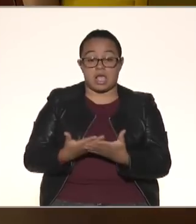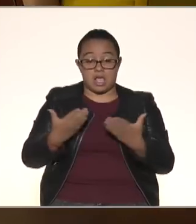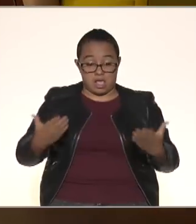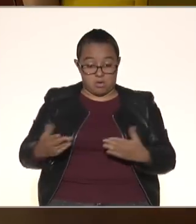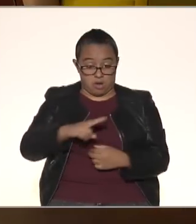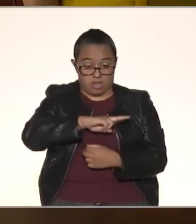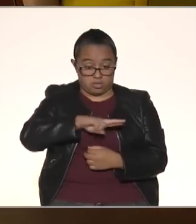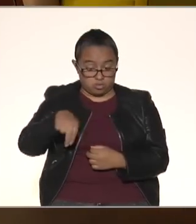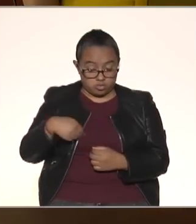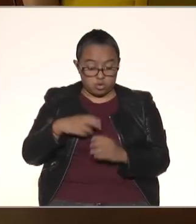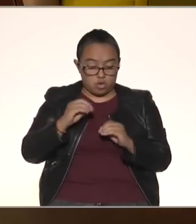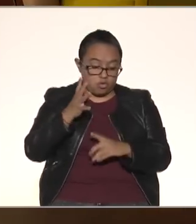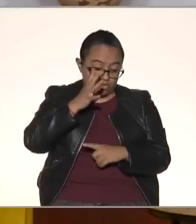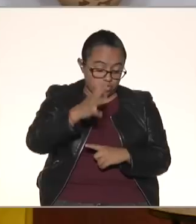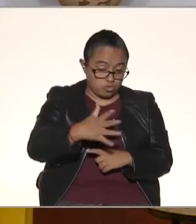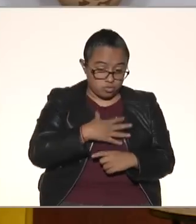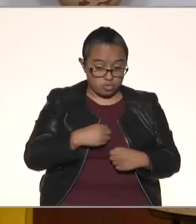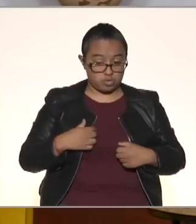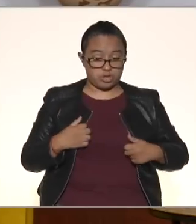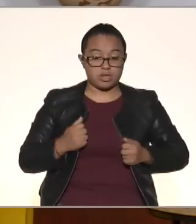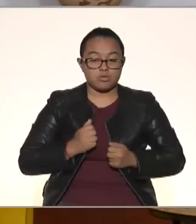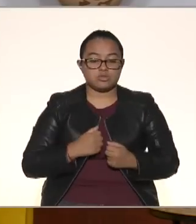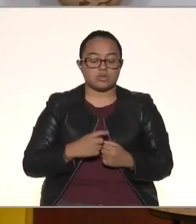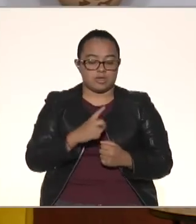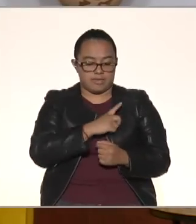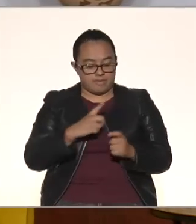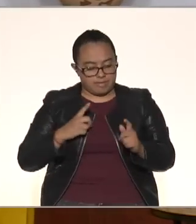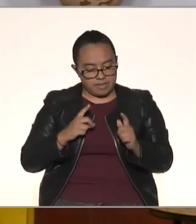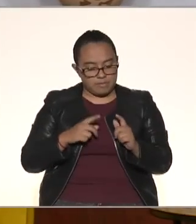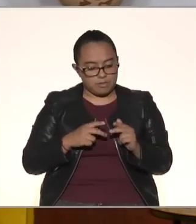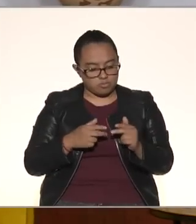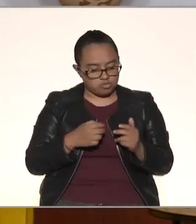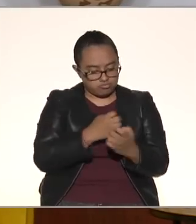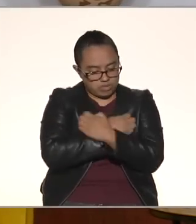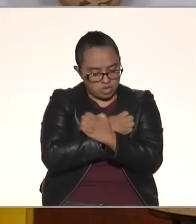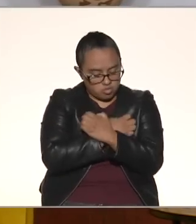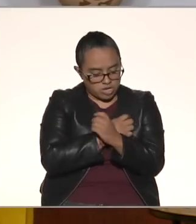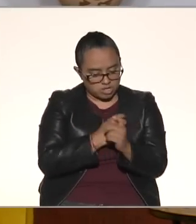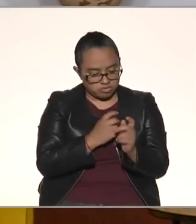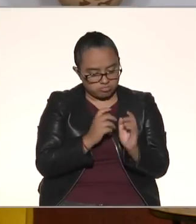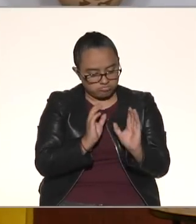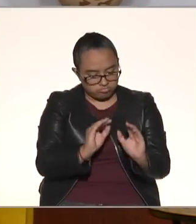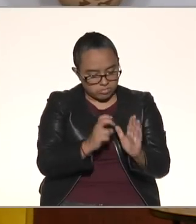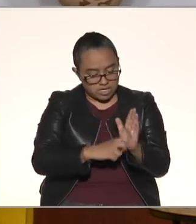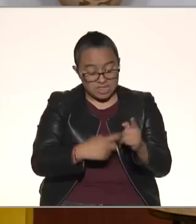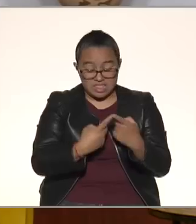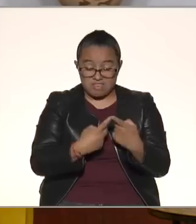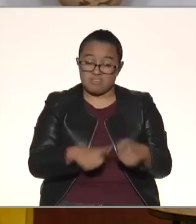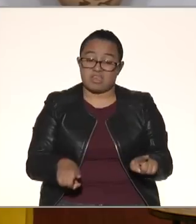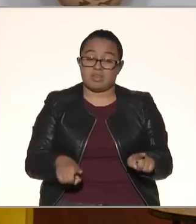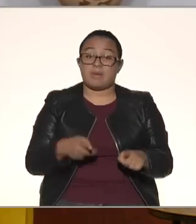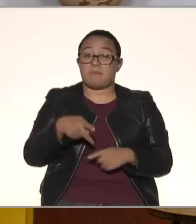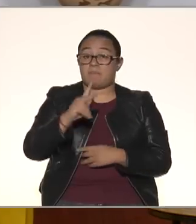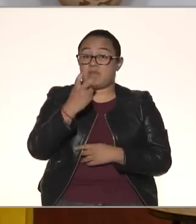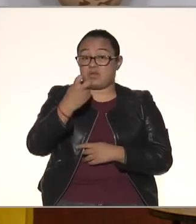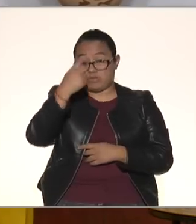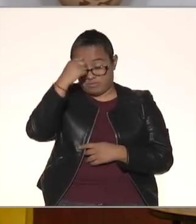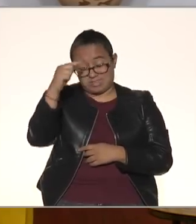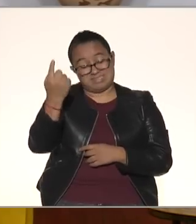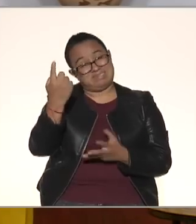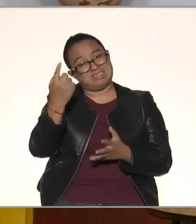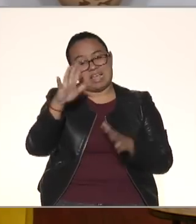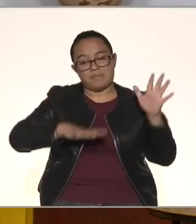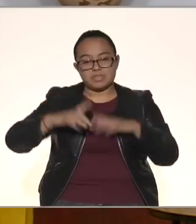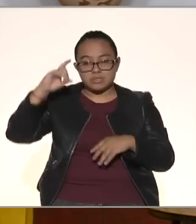nosotros, a nuestros hijos, o sea, dejarles otro tipo de educación, pero se dice fácil, pero a veces ni siquiera tú te das cuenta, que